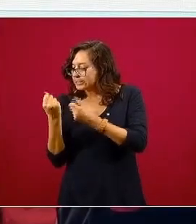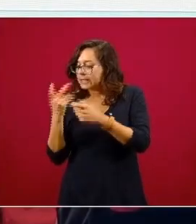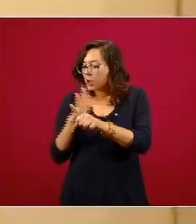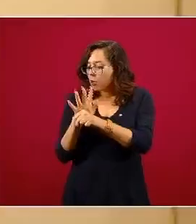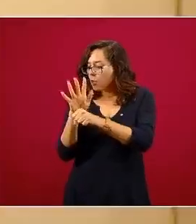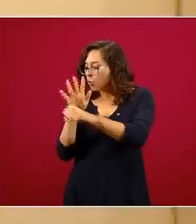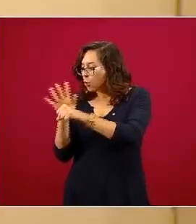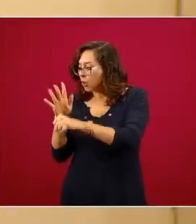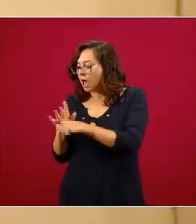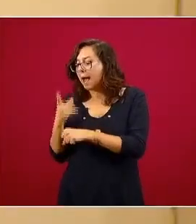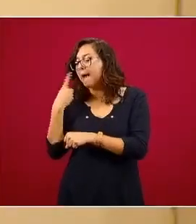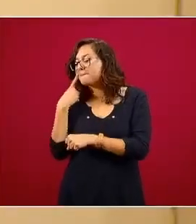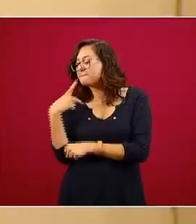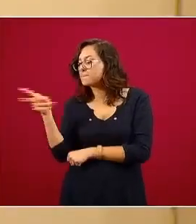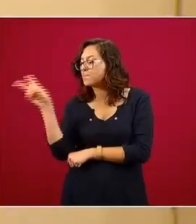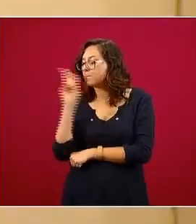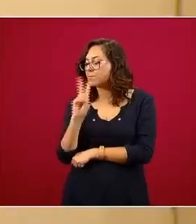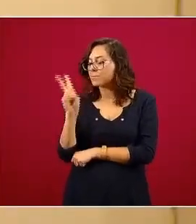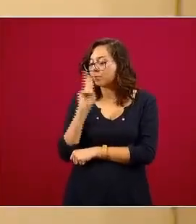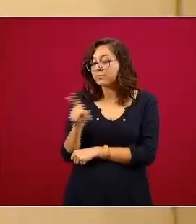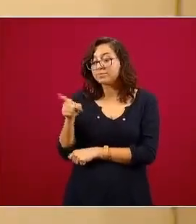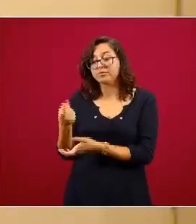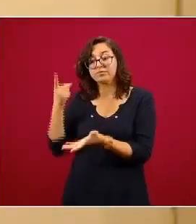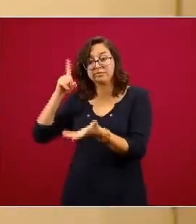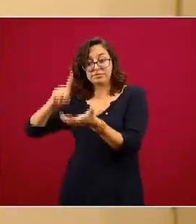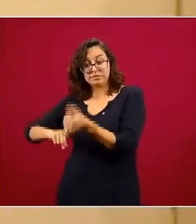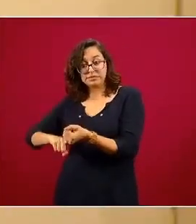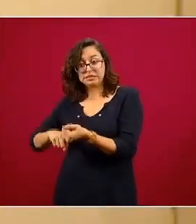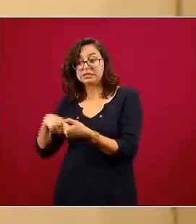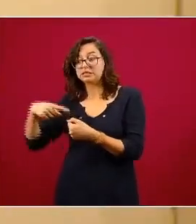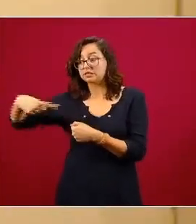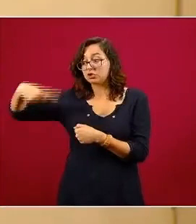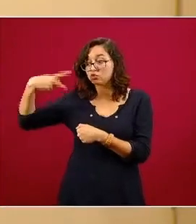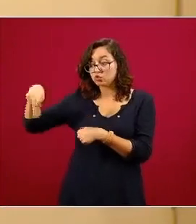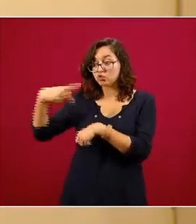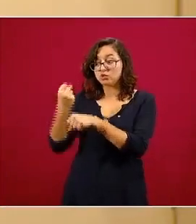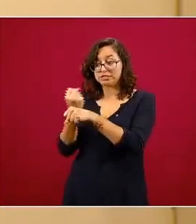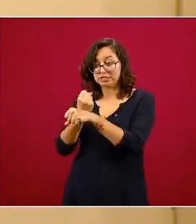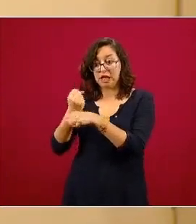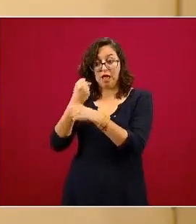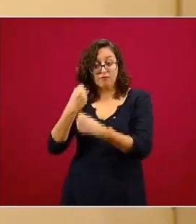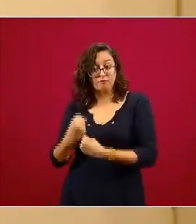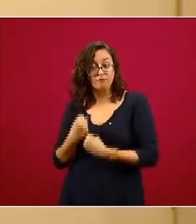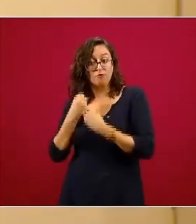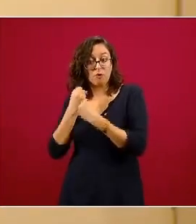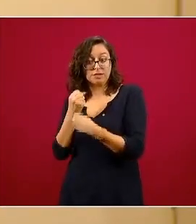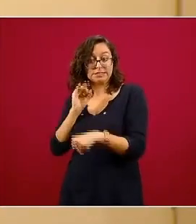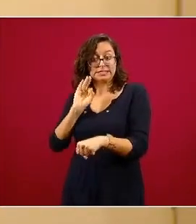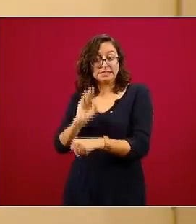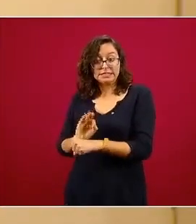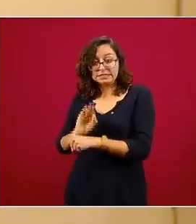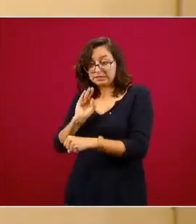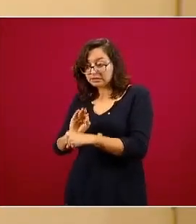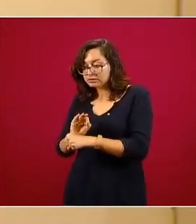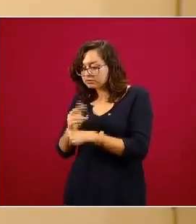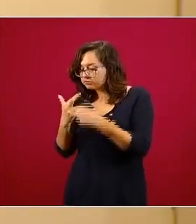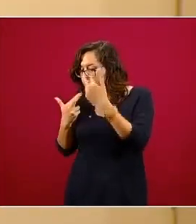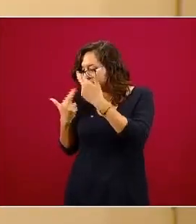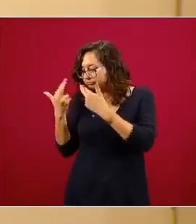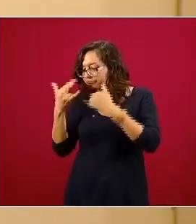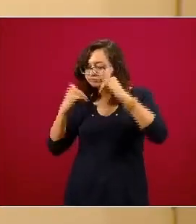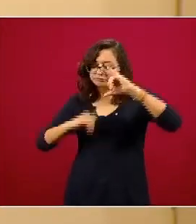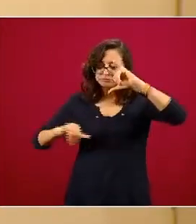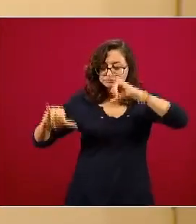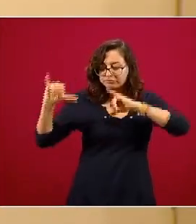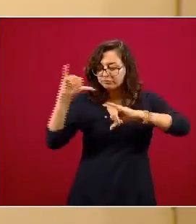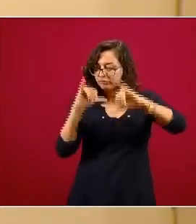ver si los anticuerpos obtenidos de ese plasma de esos pacientes tienen la capacidad en estudios de